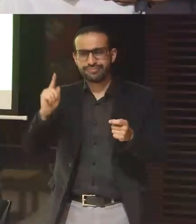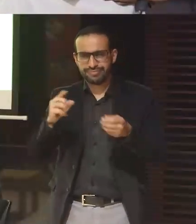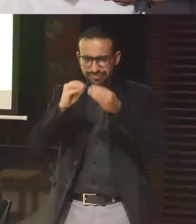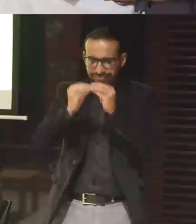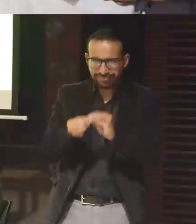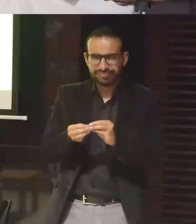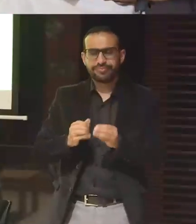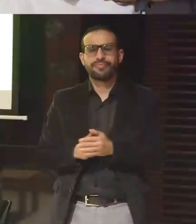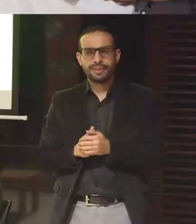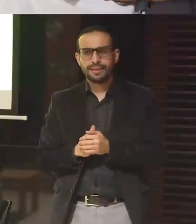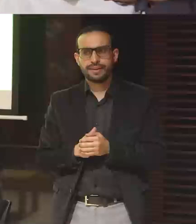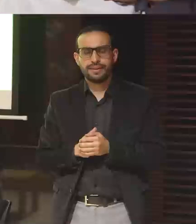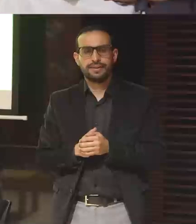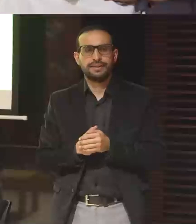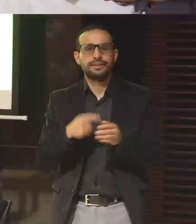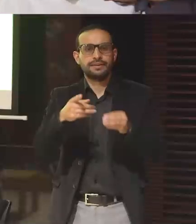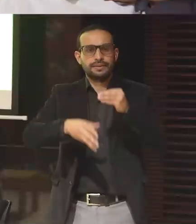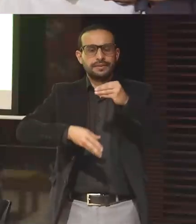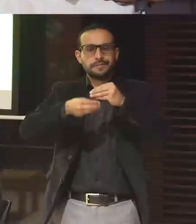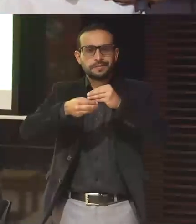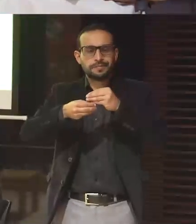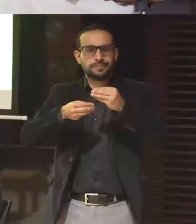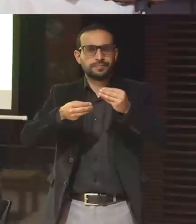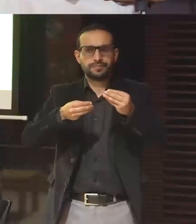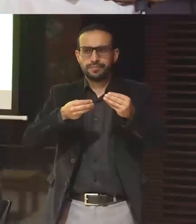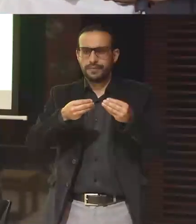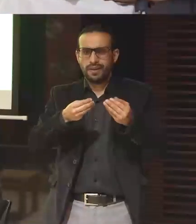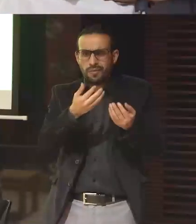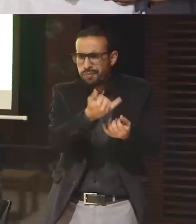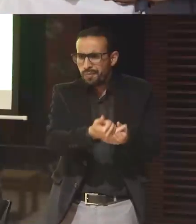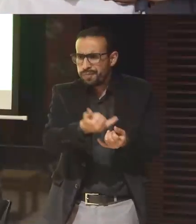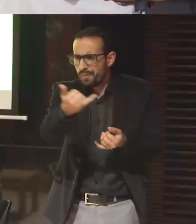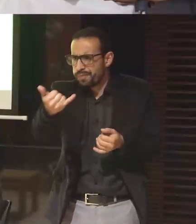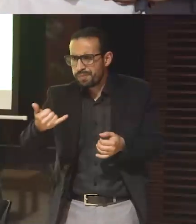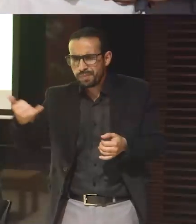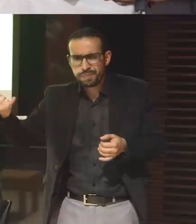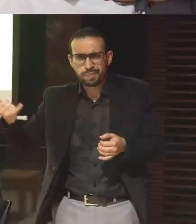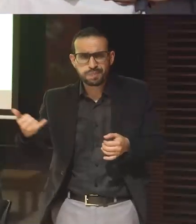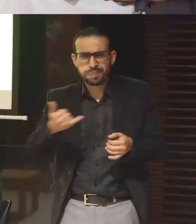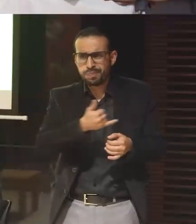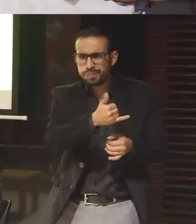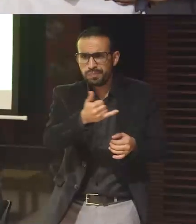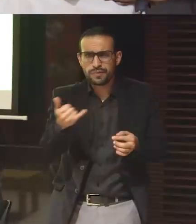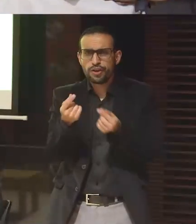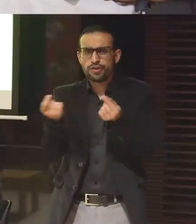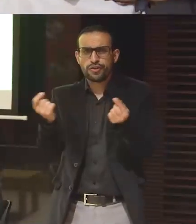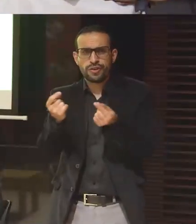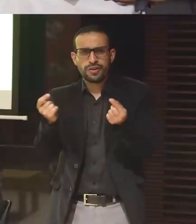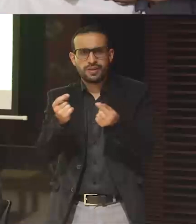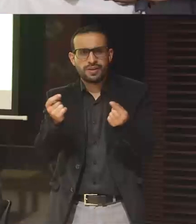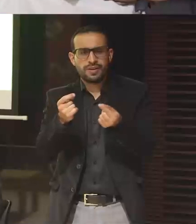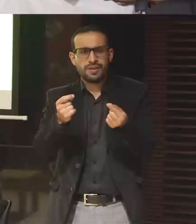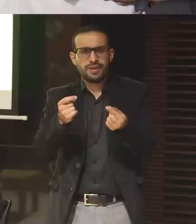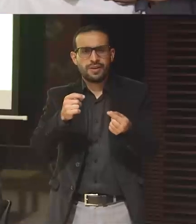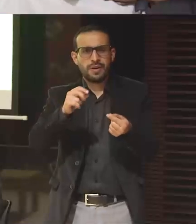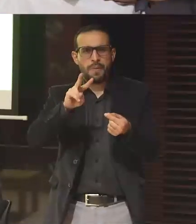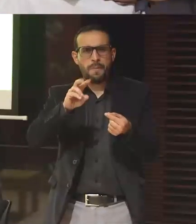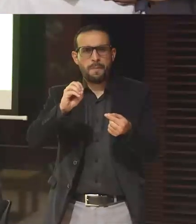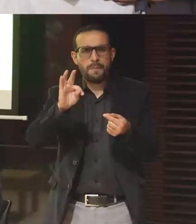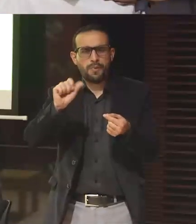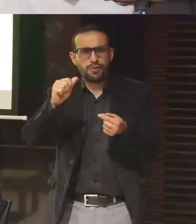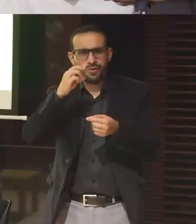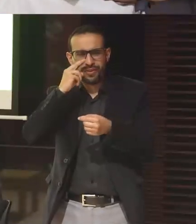Además, que se tiene que trabajar como la riqueza que se tiene ahí teniendo el voto nacional al lado, porque esto es una zona de memoria, una